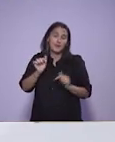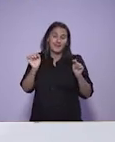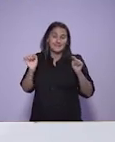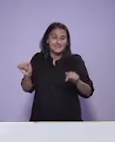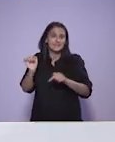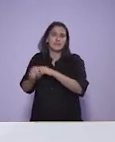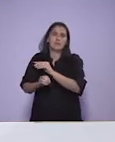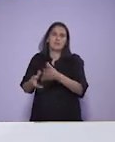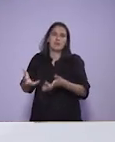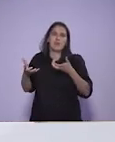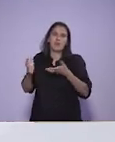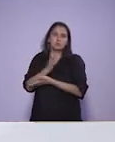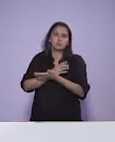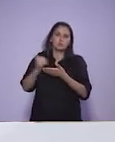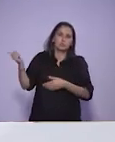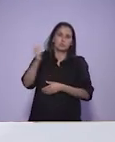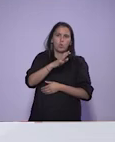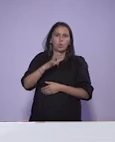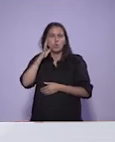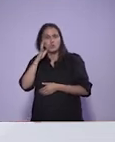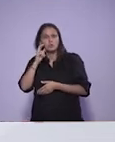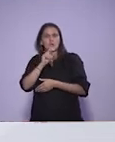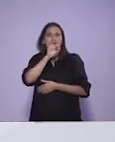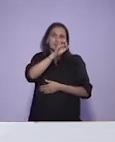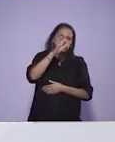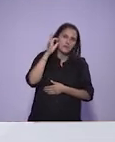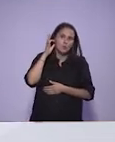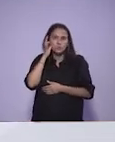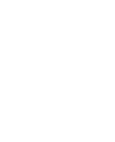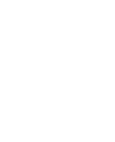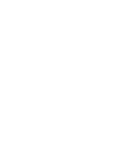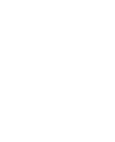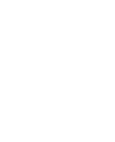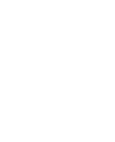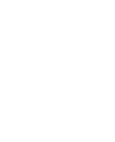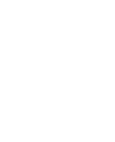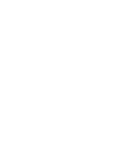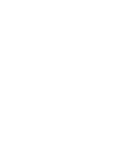así gañaremos todas e todos, gañarán as galegas e os galegos.